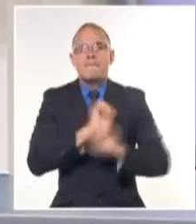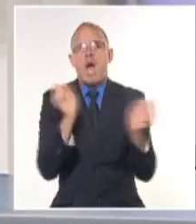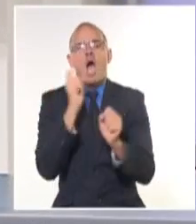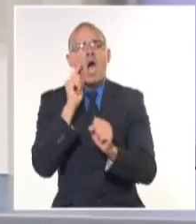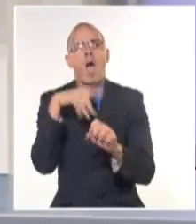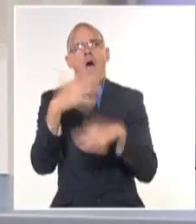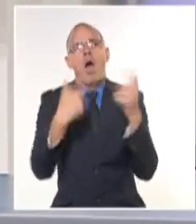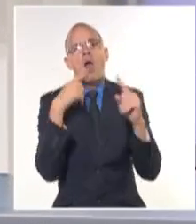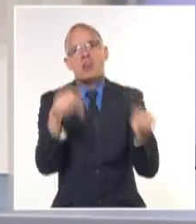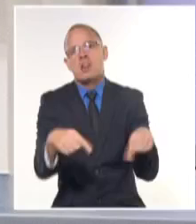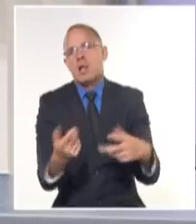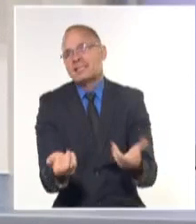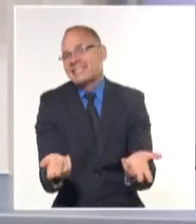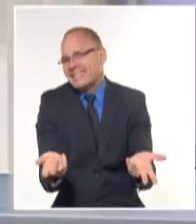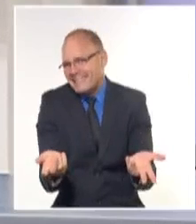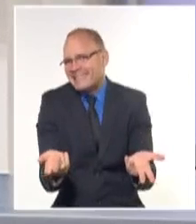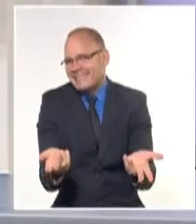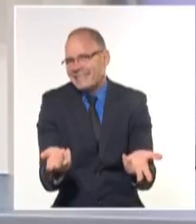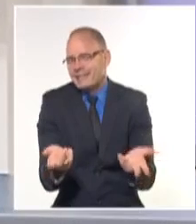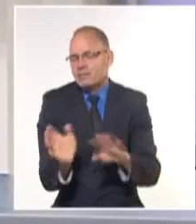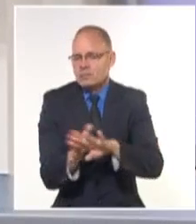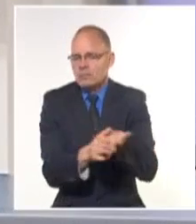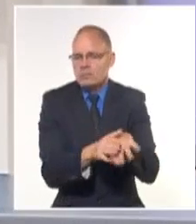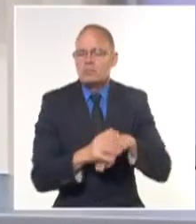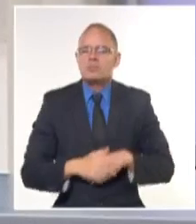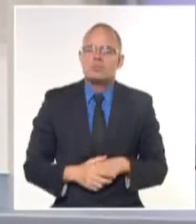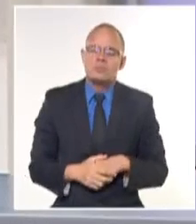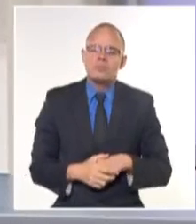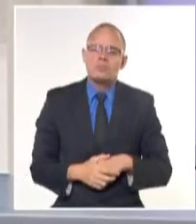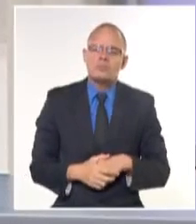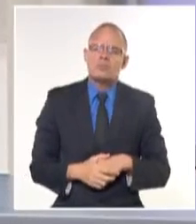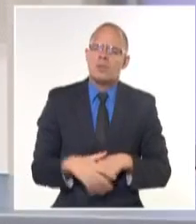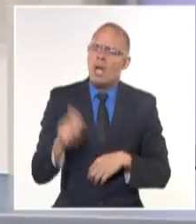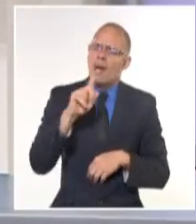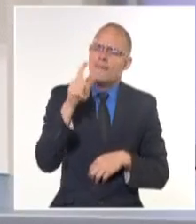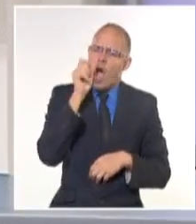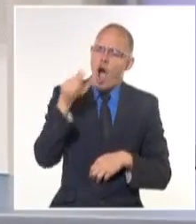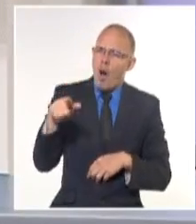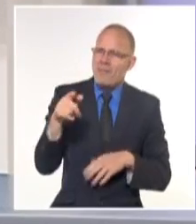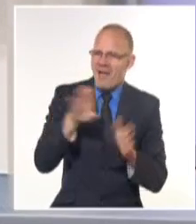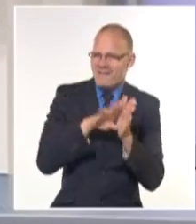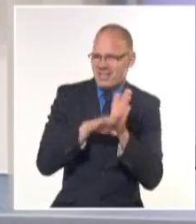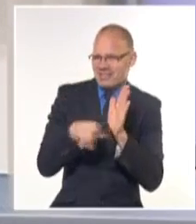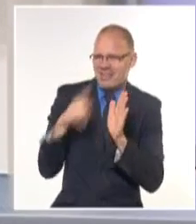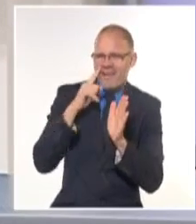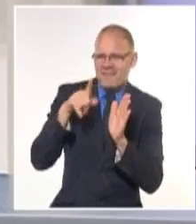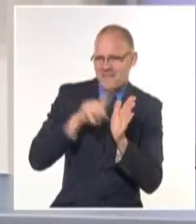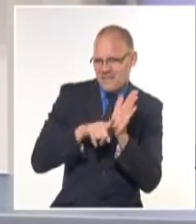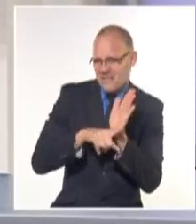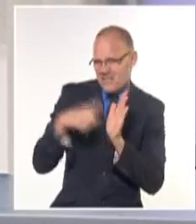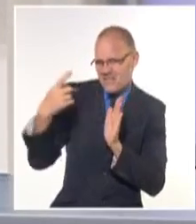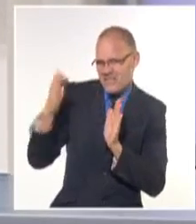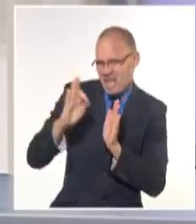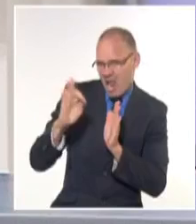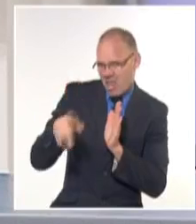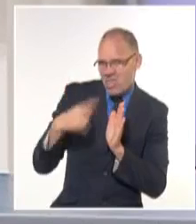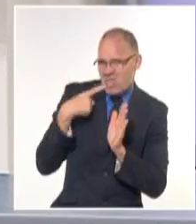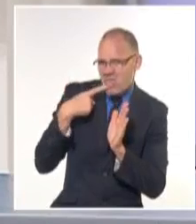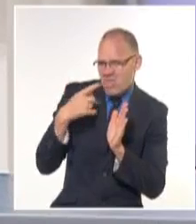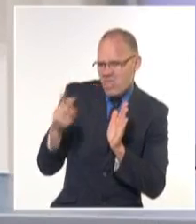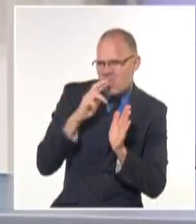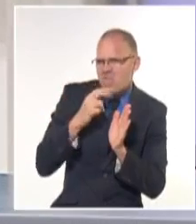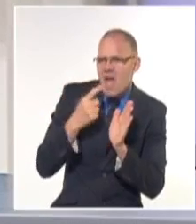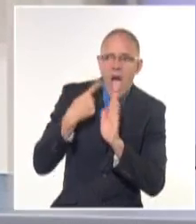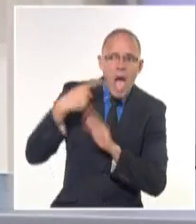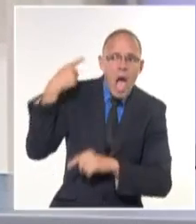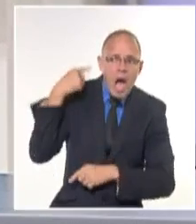verificaciones fiscales. Fiscal, quiero comenzar con usted. ¿A qué temas se dedicaron ustedes el año pasado? ¿Cuáles fueron las cuestiones de más impacto? Ustedes estuvieron en